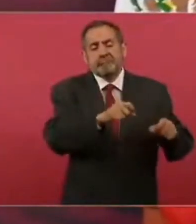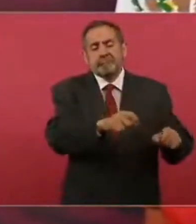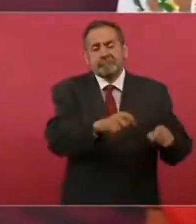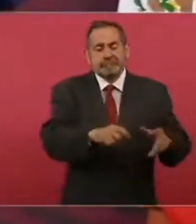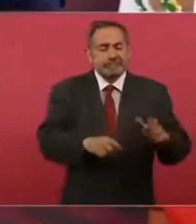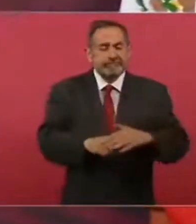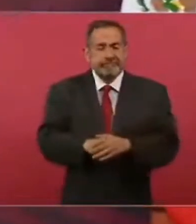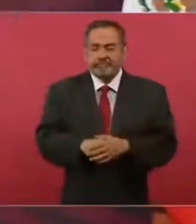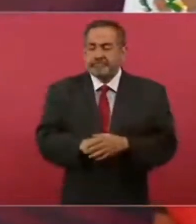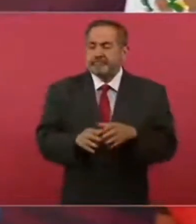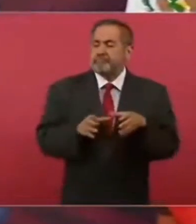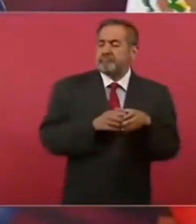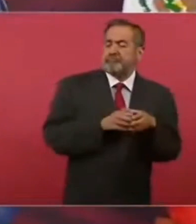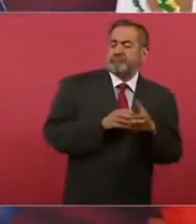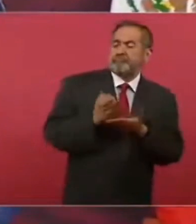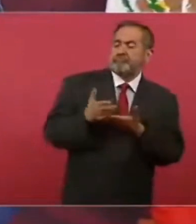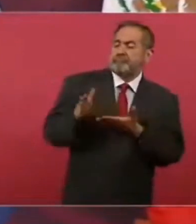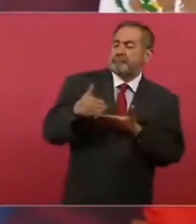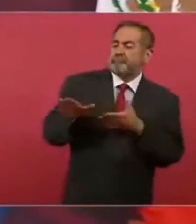elitista